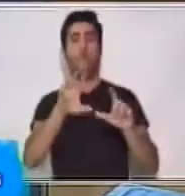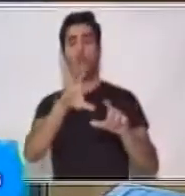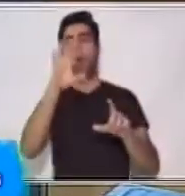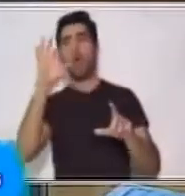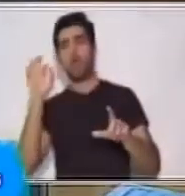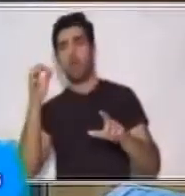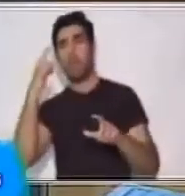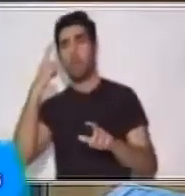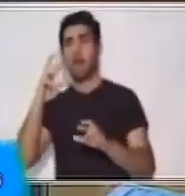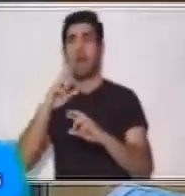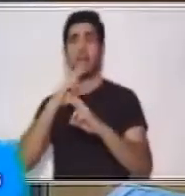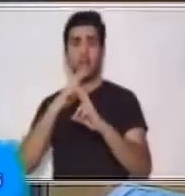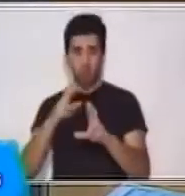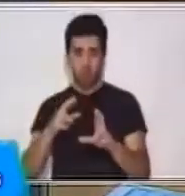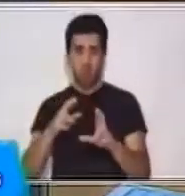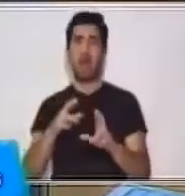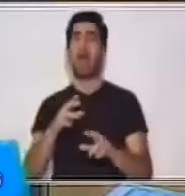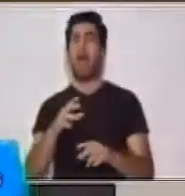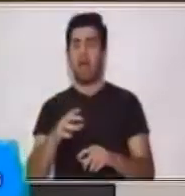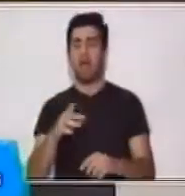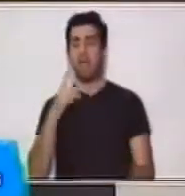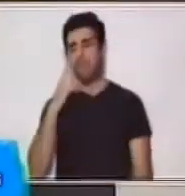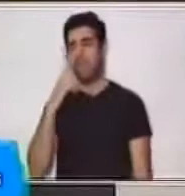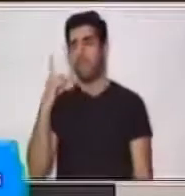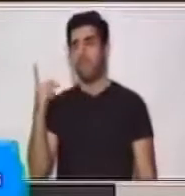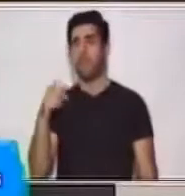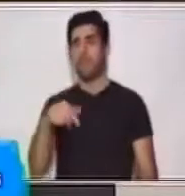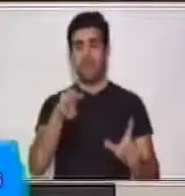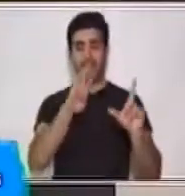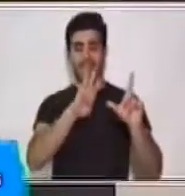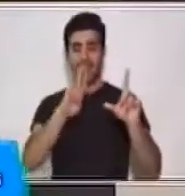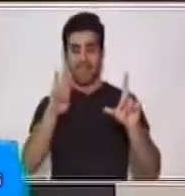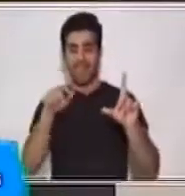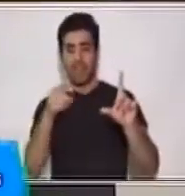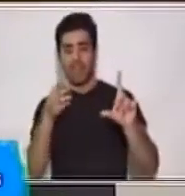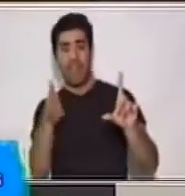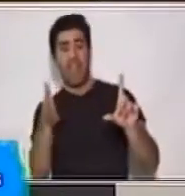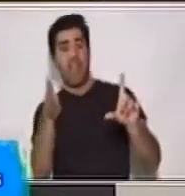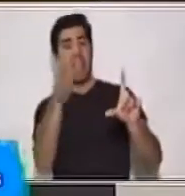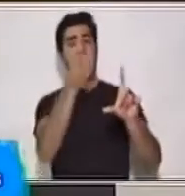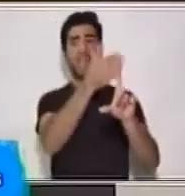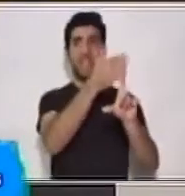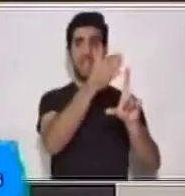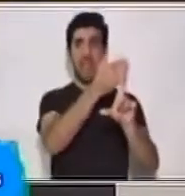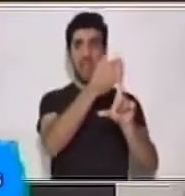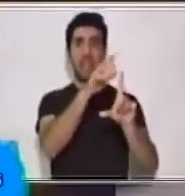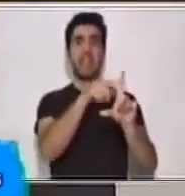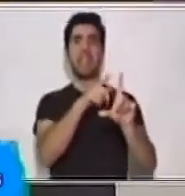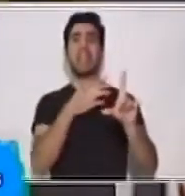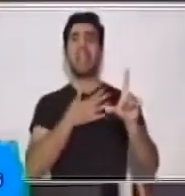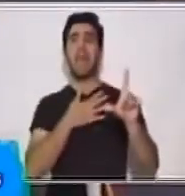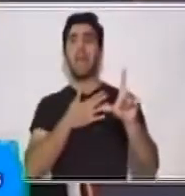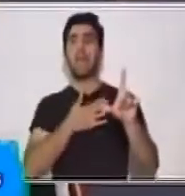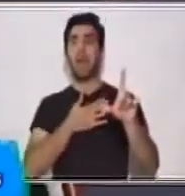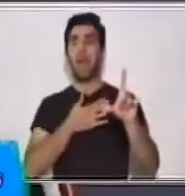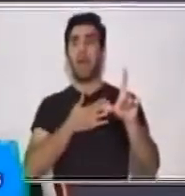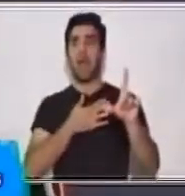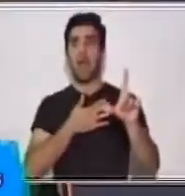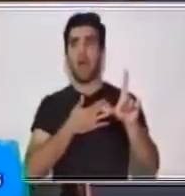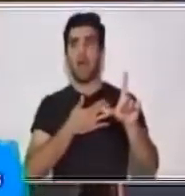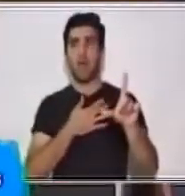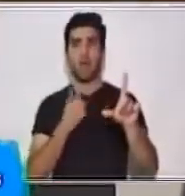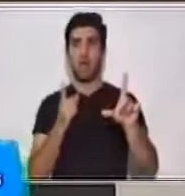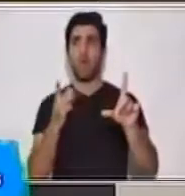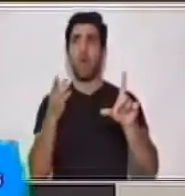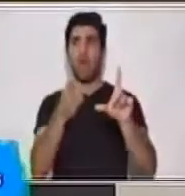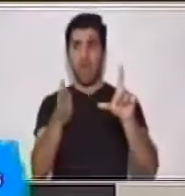Bien. como esta es la información que me están dando y este está enfrente, este va a ser mi adyacente. Este enfrente es